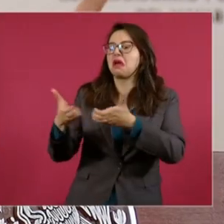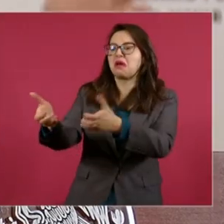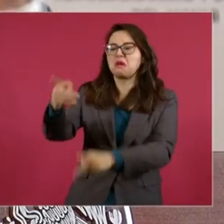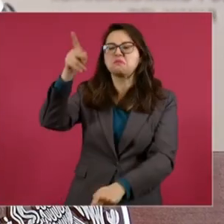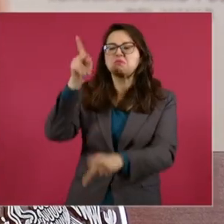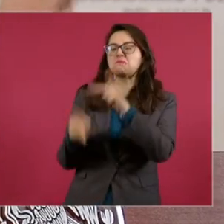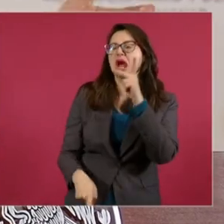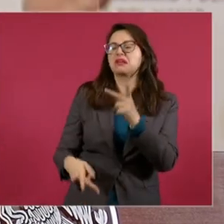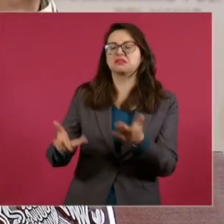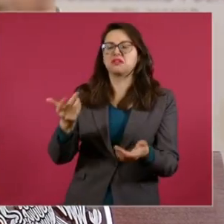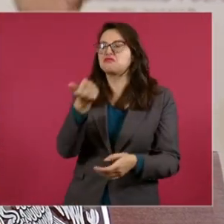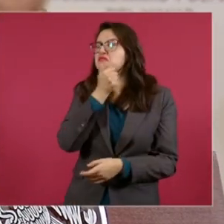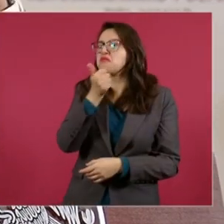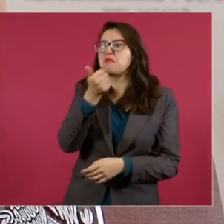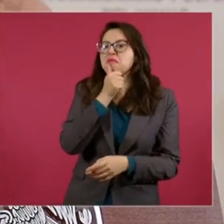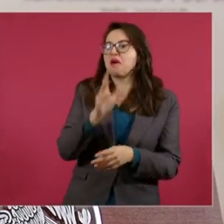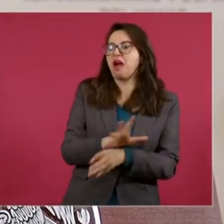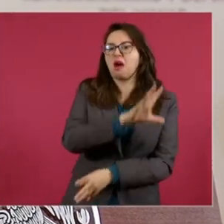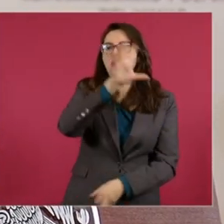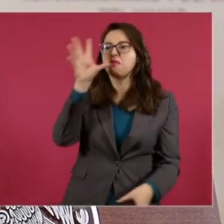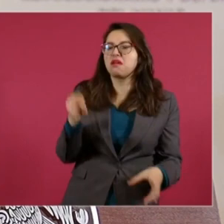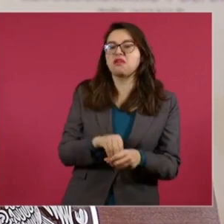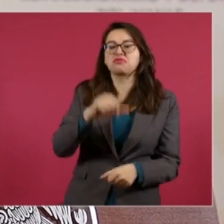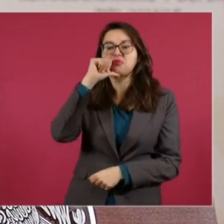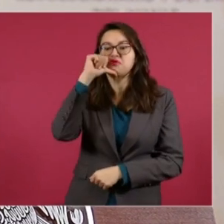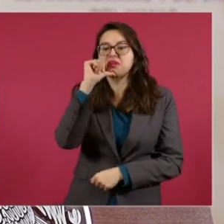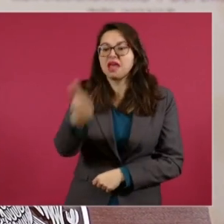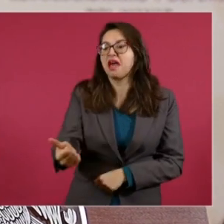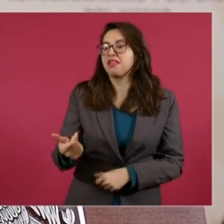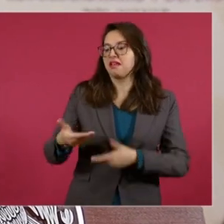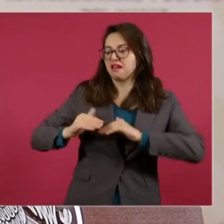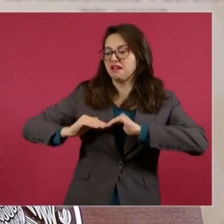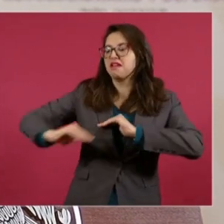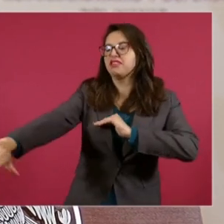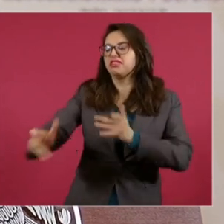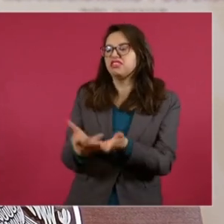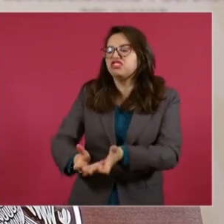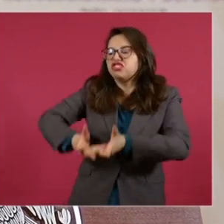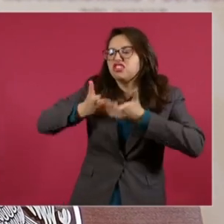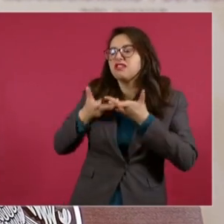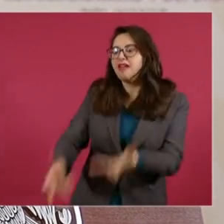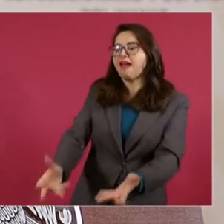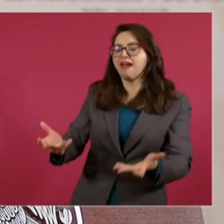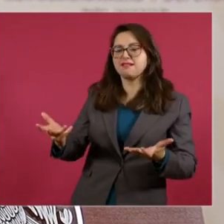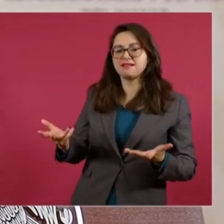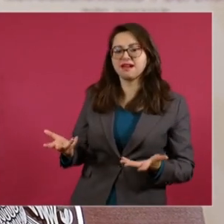transitar, o que había partes de terracería.